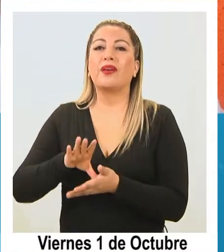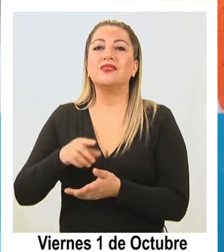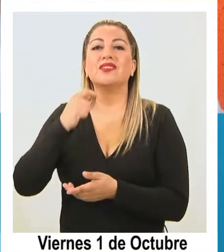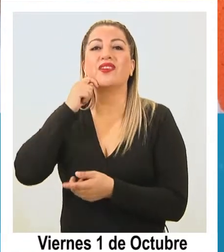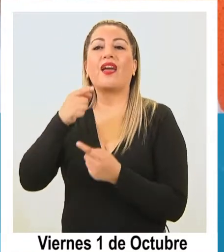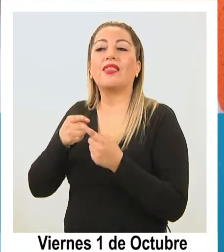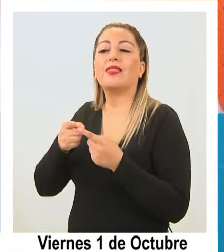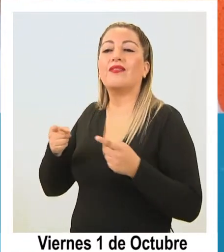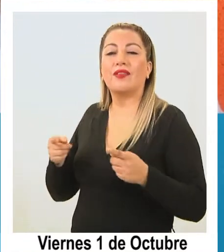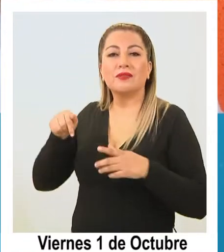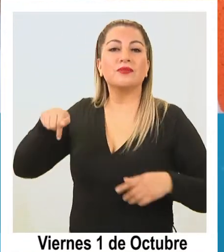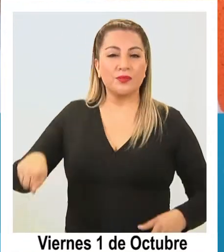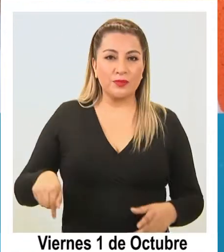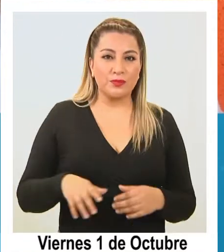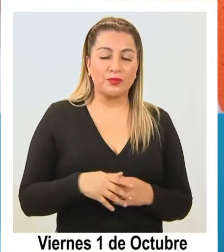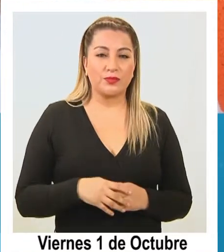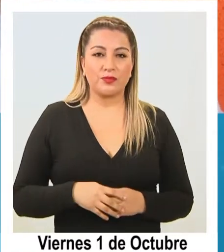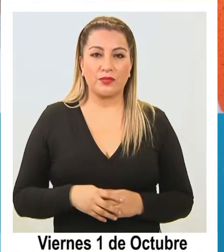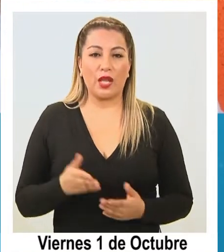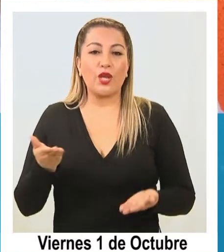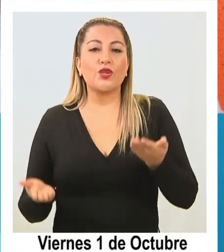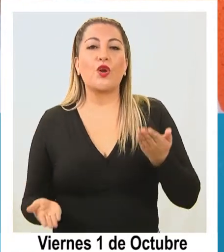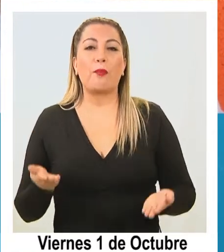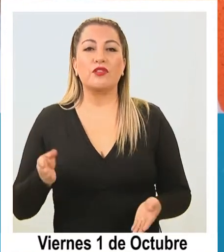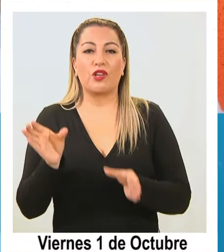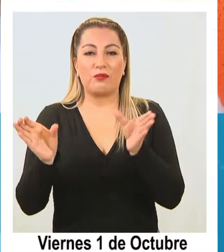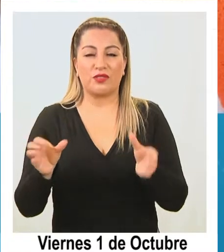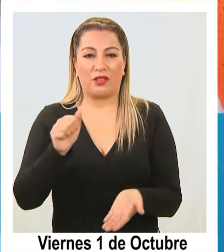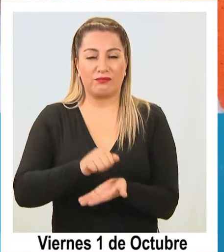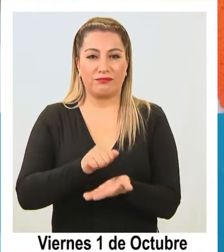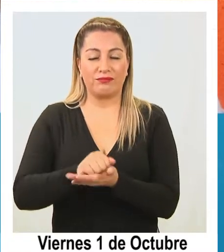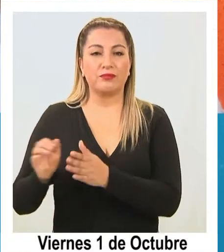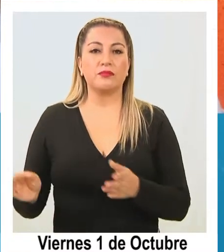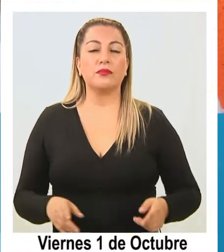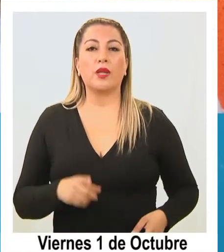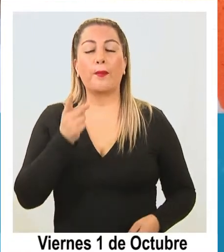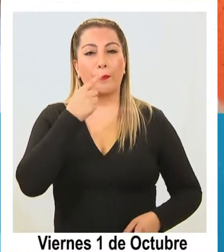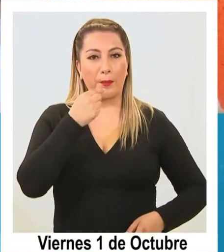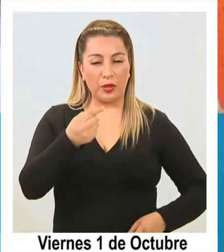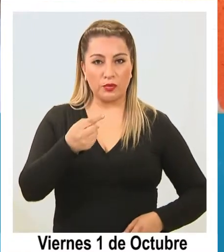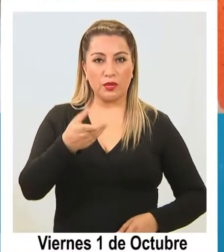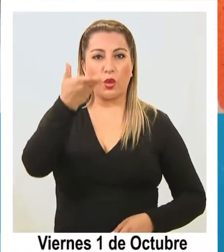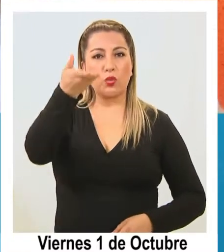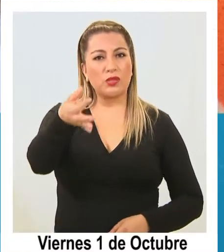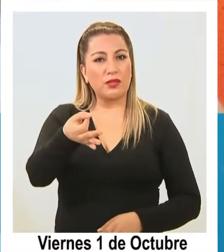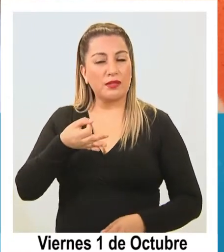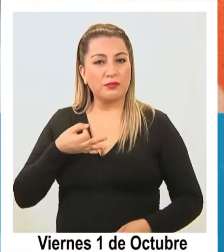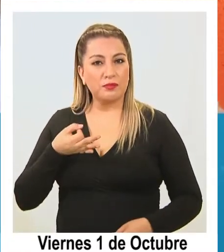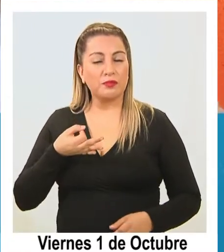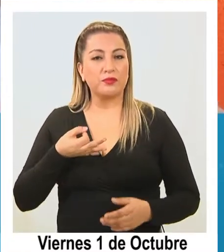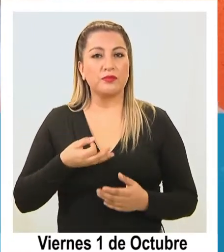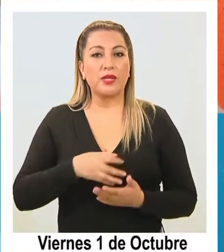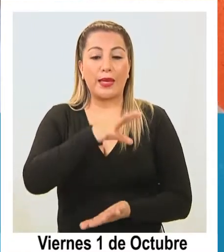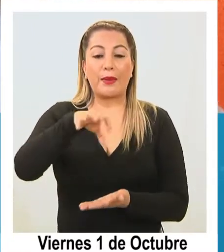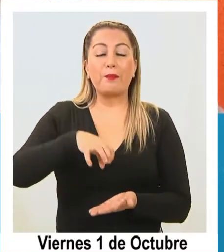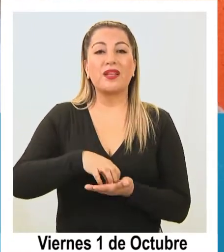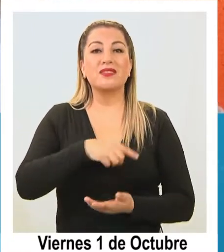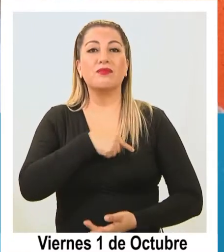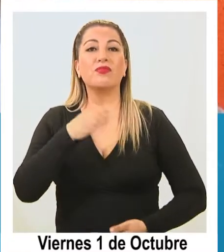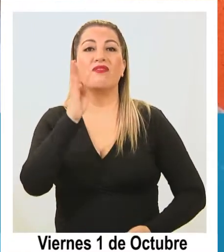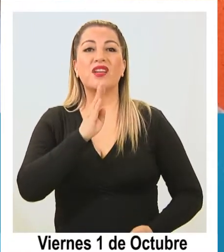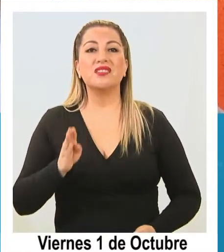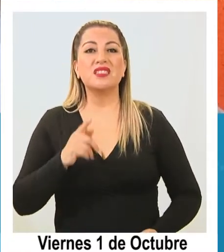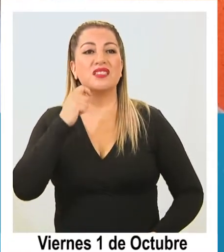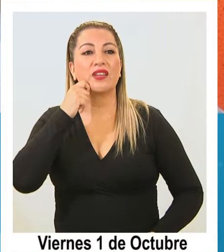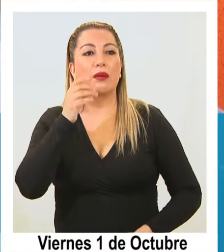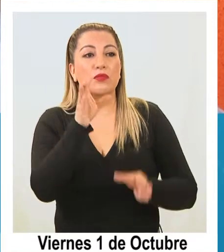dimensión versus lo que eran estos manifestantes. Delegado, usted habla de que entonces en Plaza Brasil no había migración, que había otro